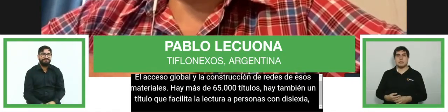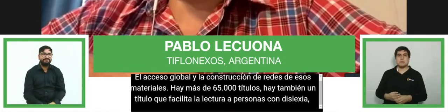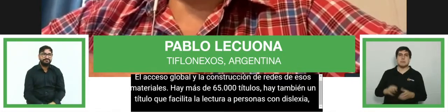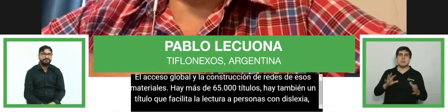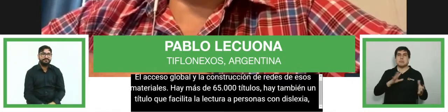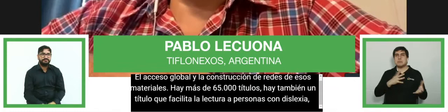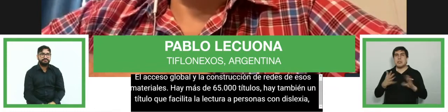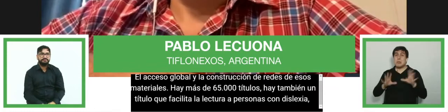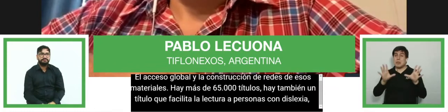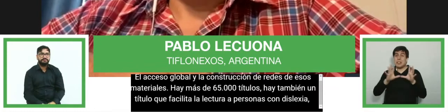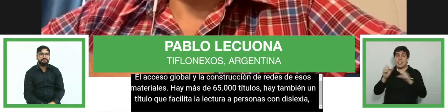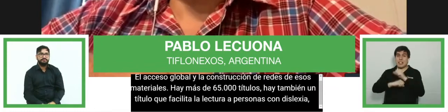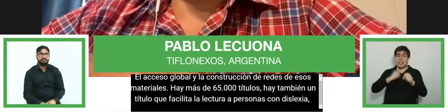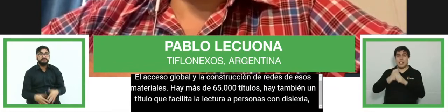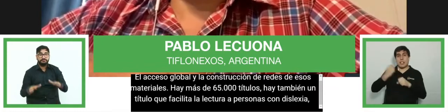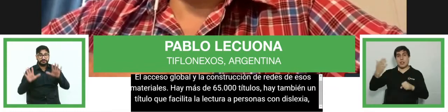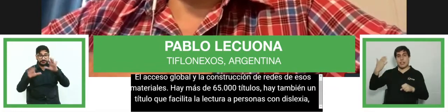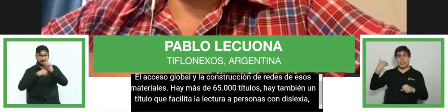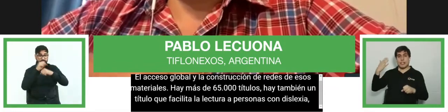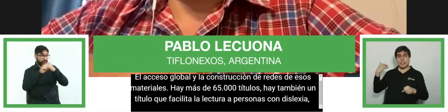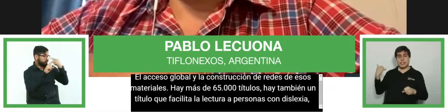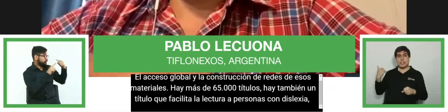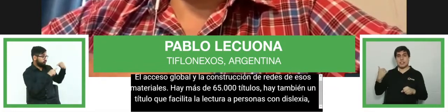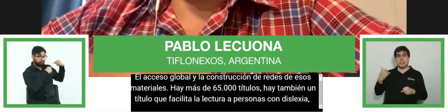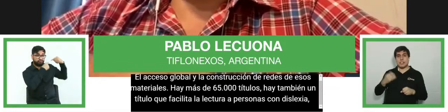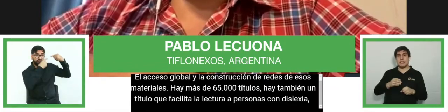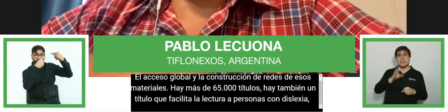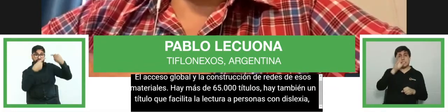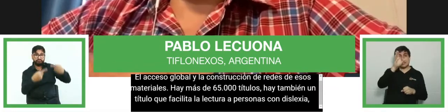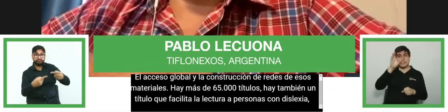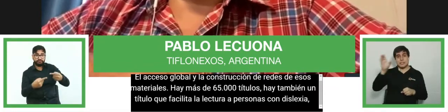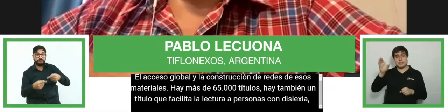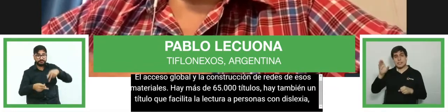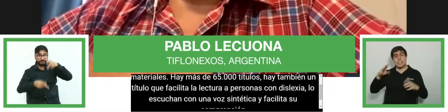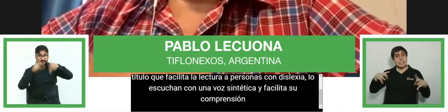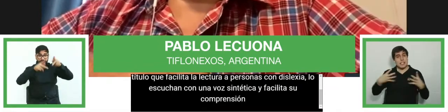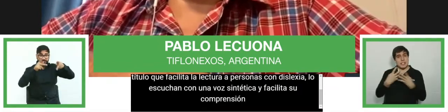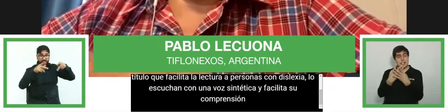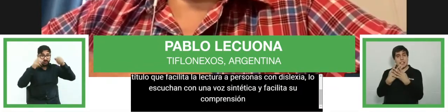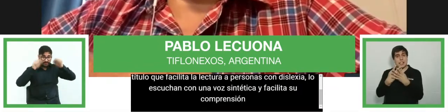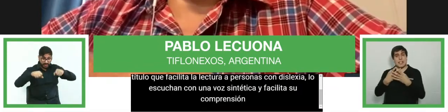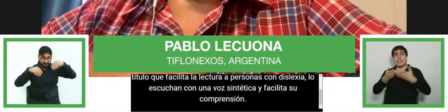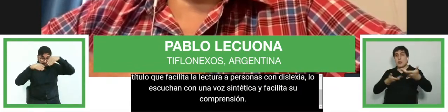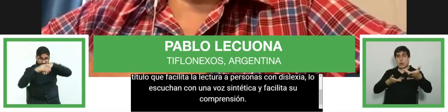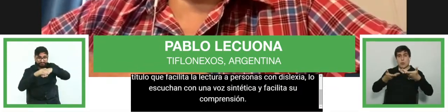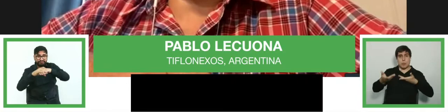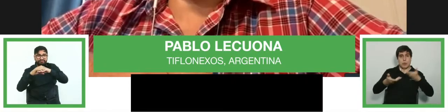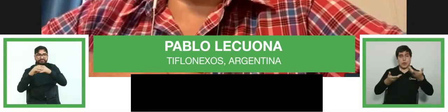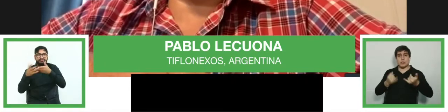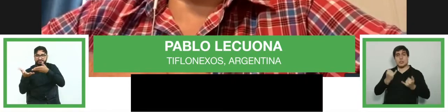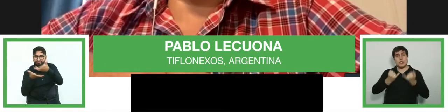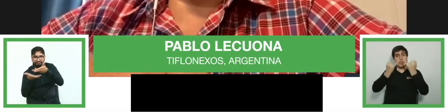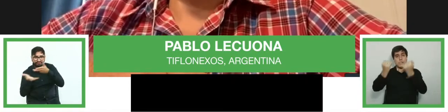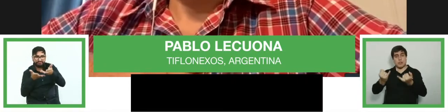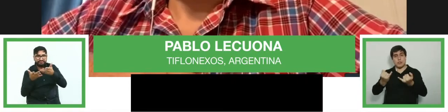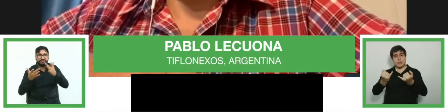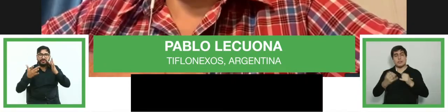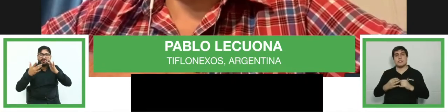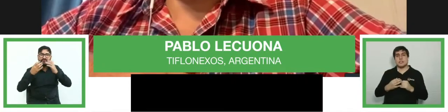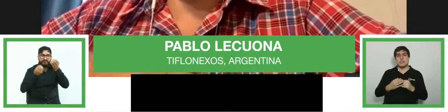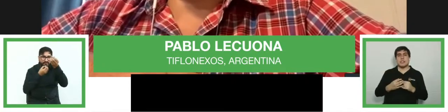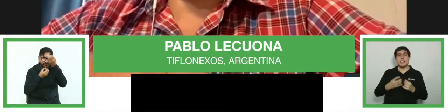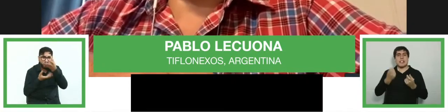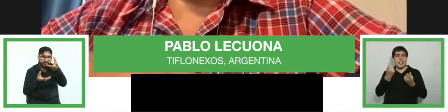más de 10 años, más allá de la biblioteca y de la red de intercambio, de información, de recursos,